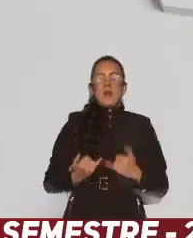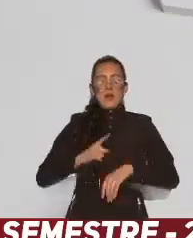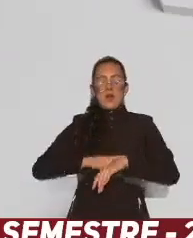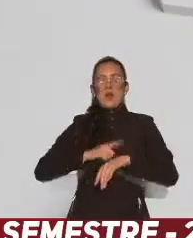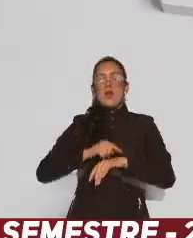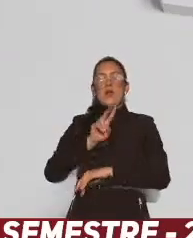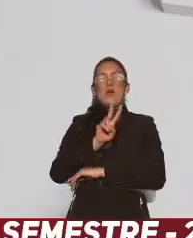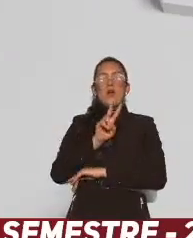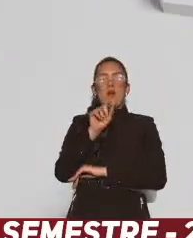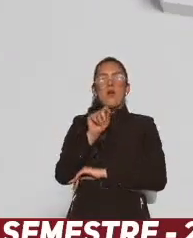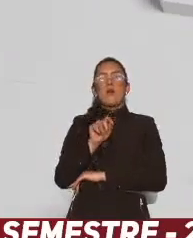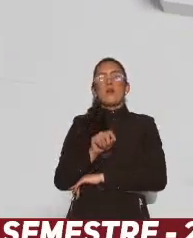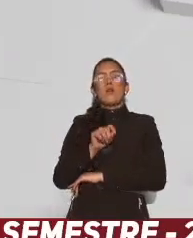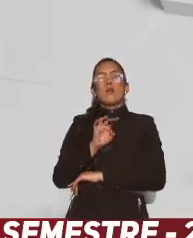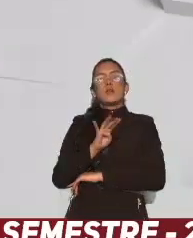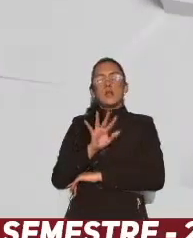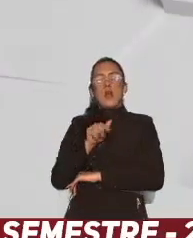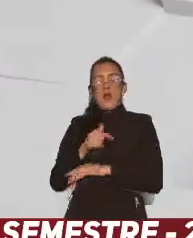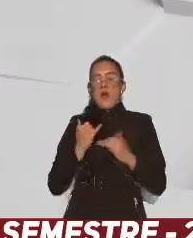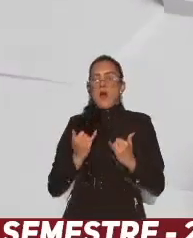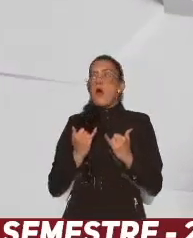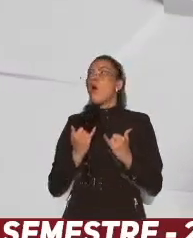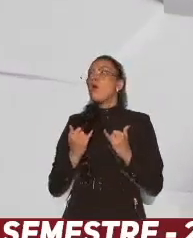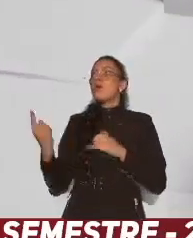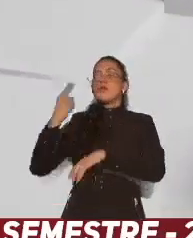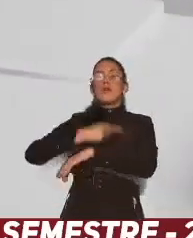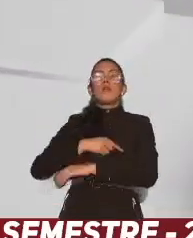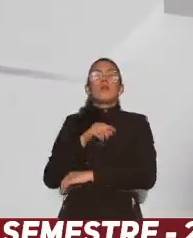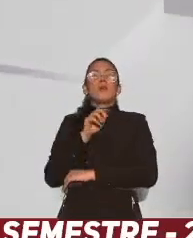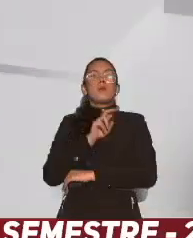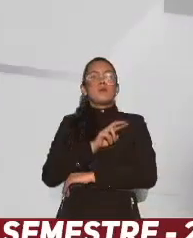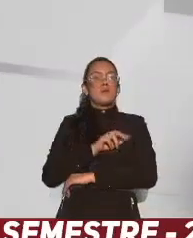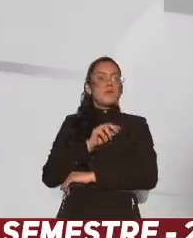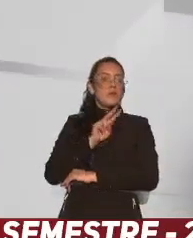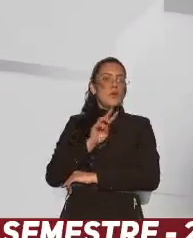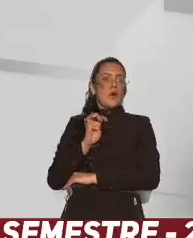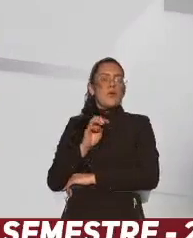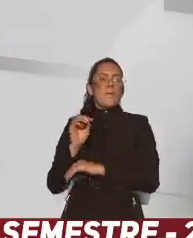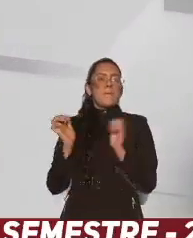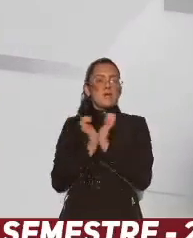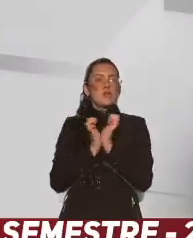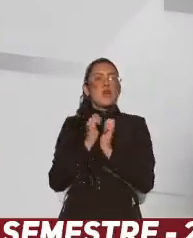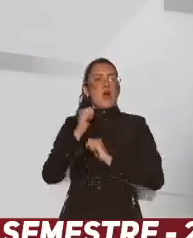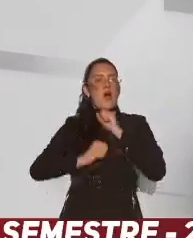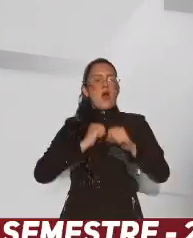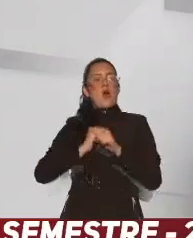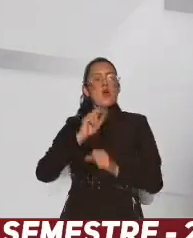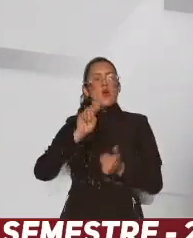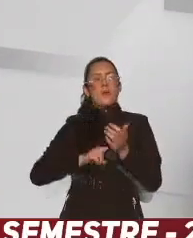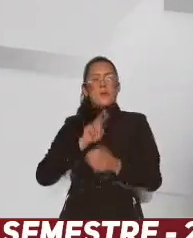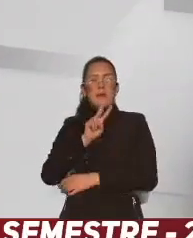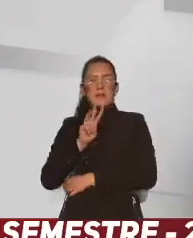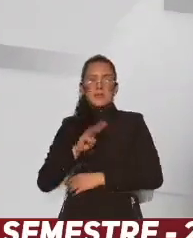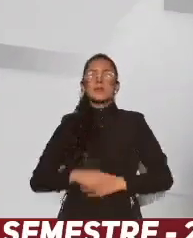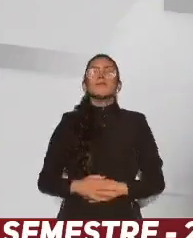2:45 de la tarde. Hoy es 29 de marzo del año 2023. Nos llega precisamente una pregunta desde el departamento del Meta. Es